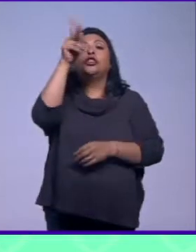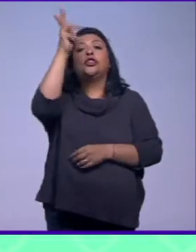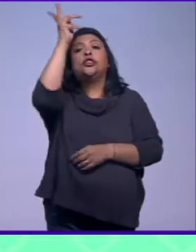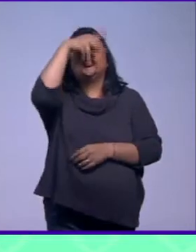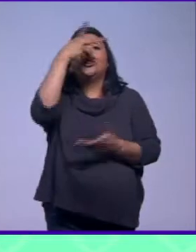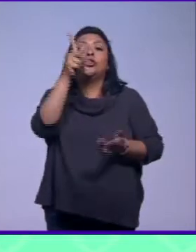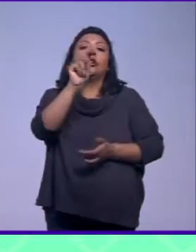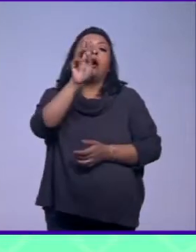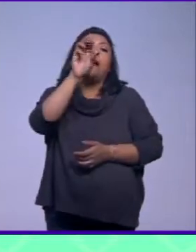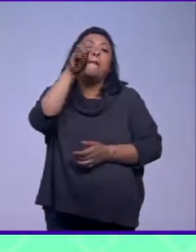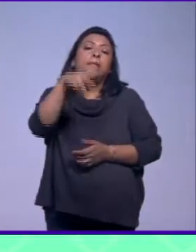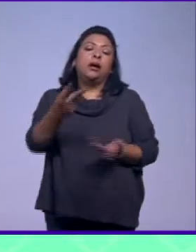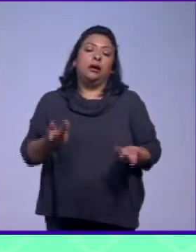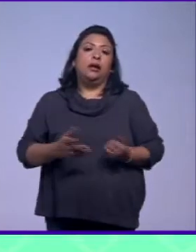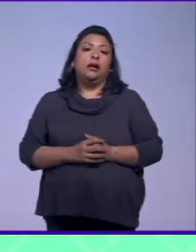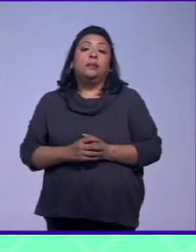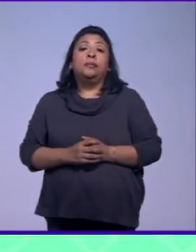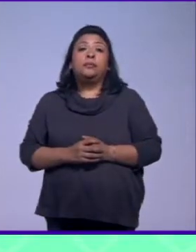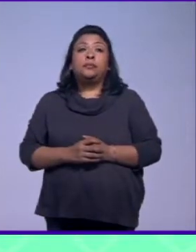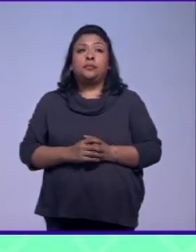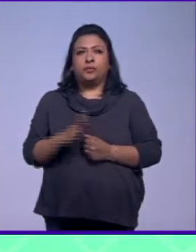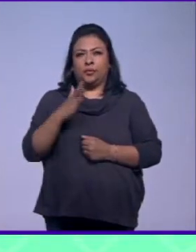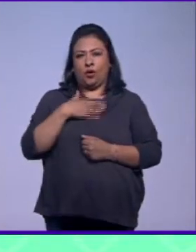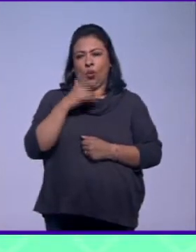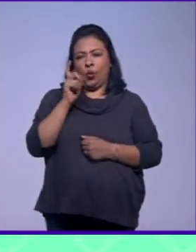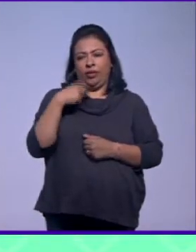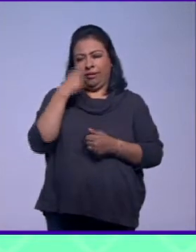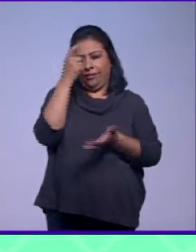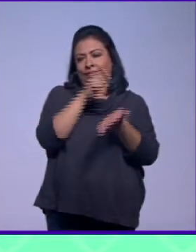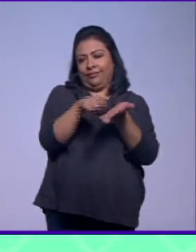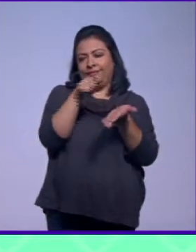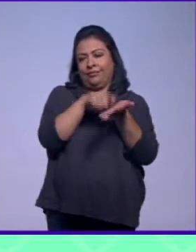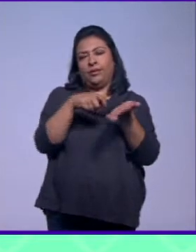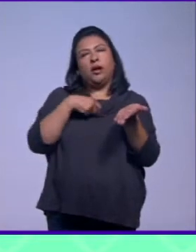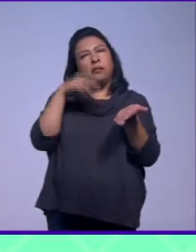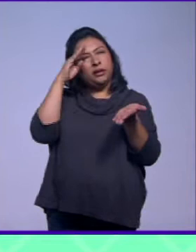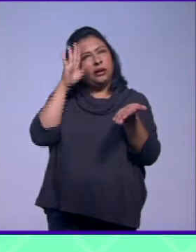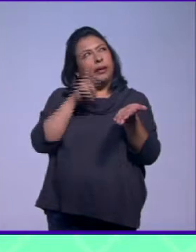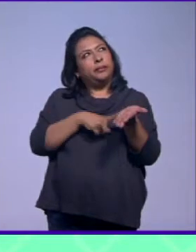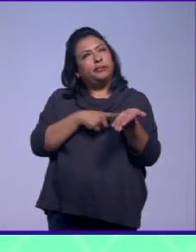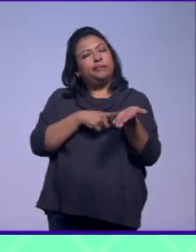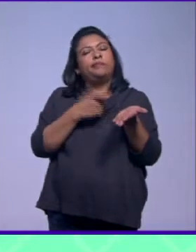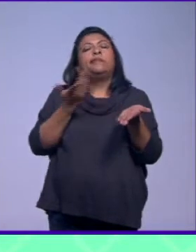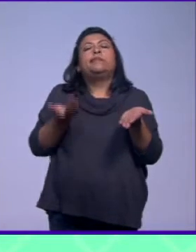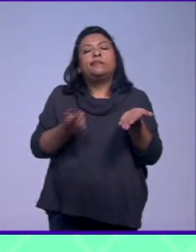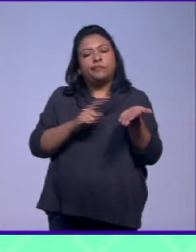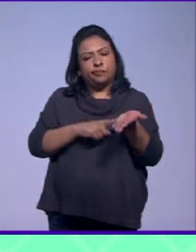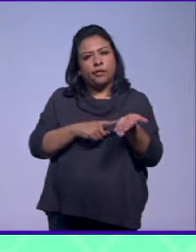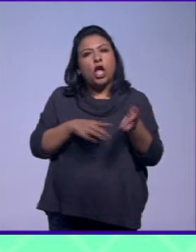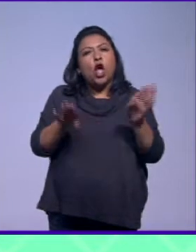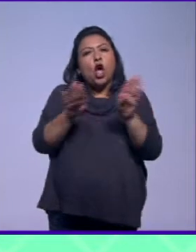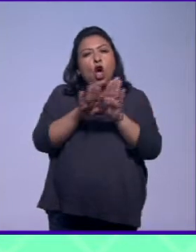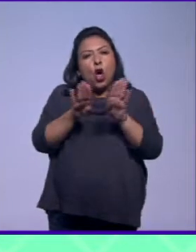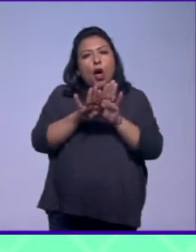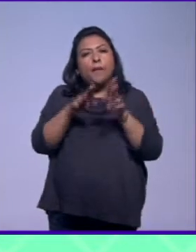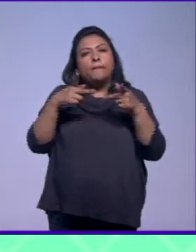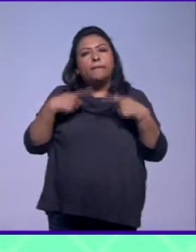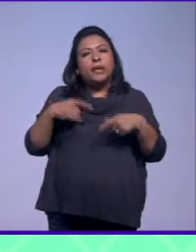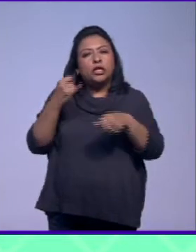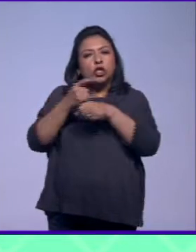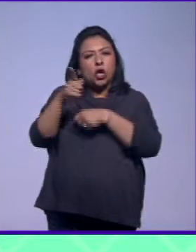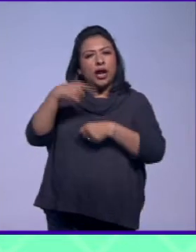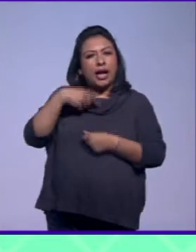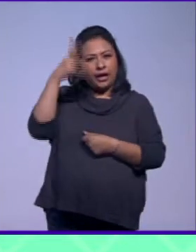y además sabes yo cuando estaba escribiendo esto pensaba haber como un personaje como